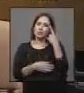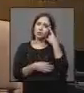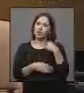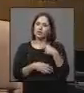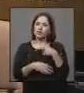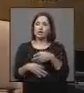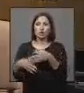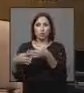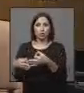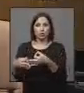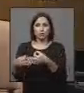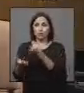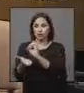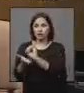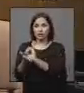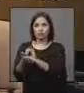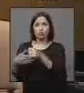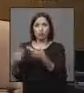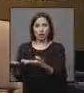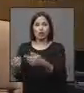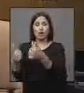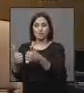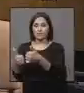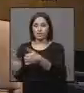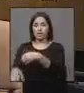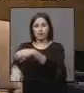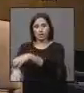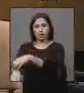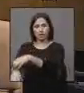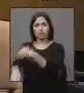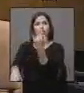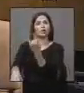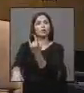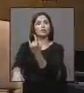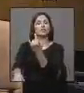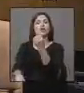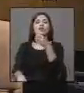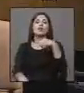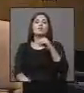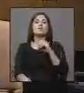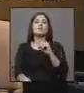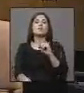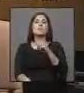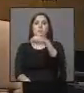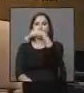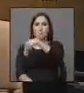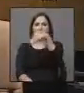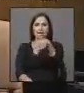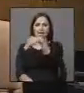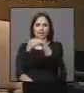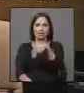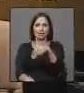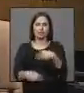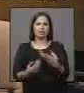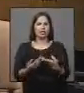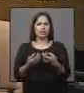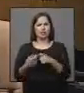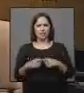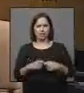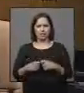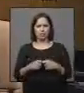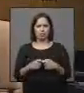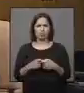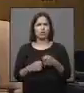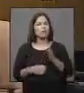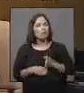Antártico estuviera donde está hoy día, en la Universidad de Magallanes. Y esta controversia, señora Presidenta, se